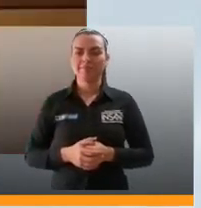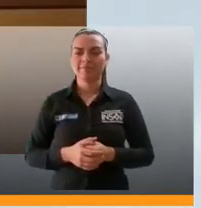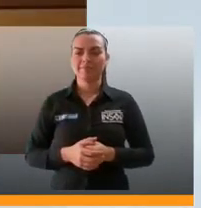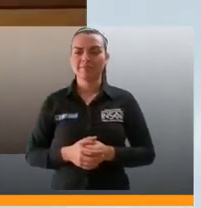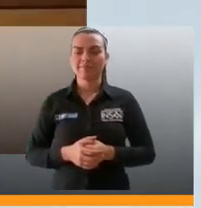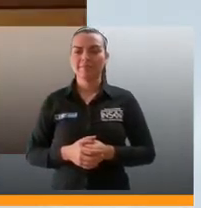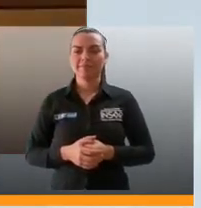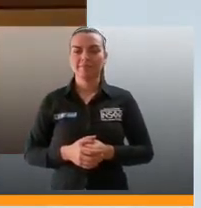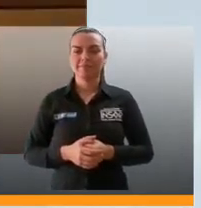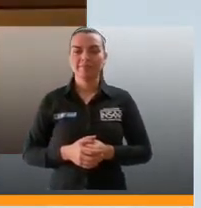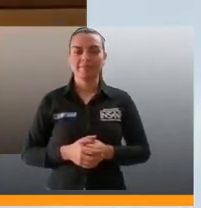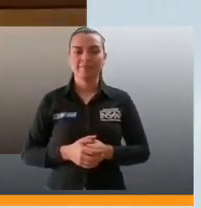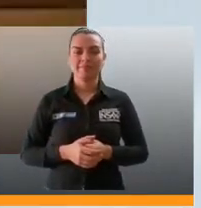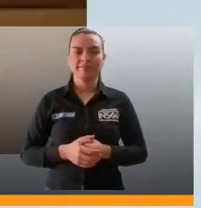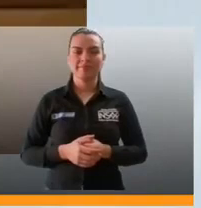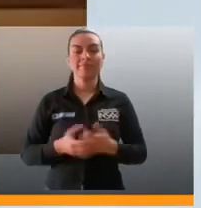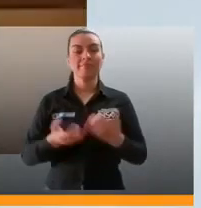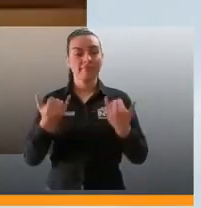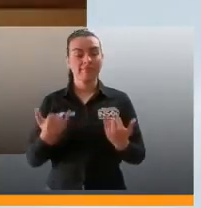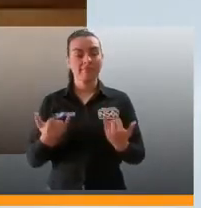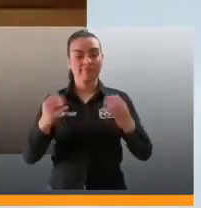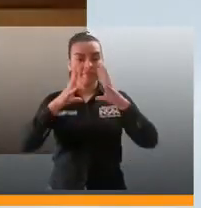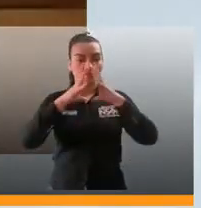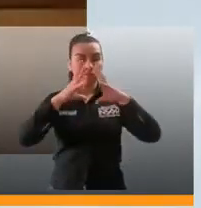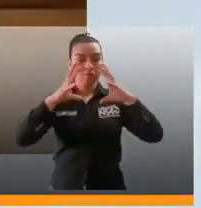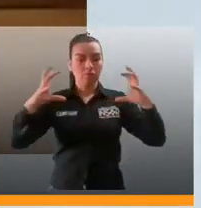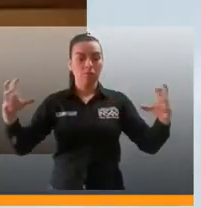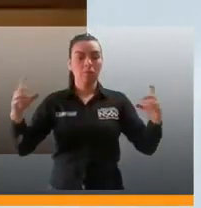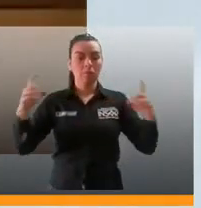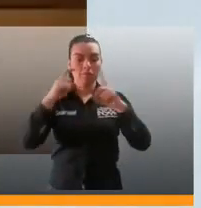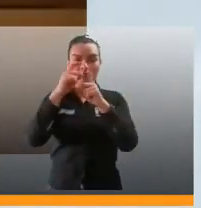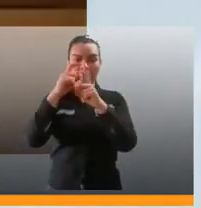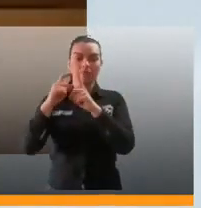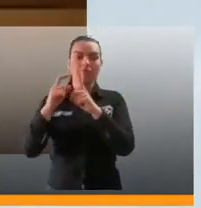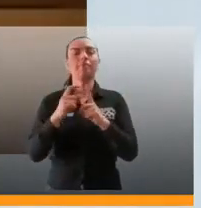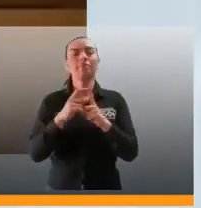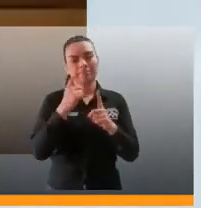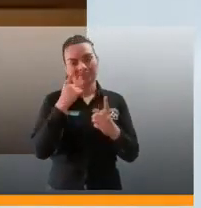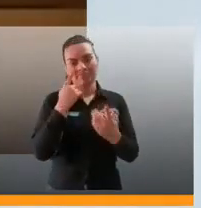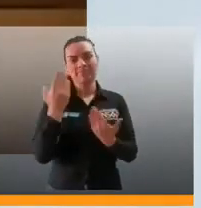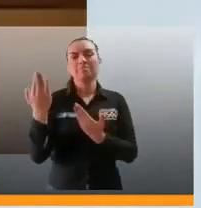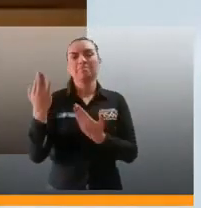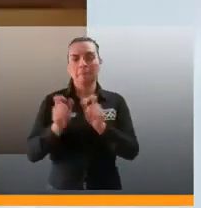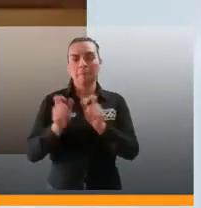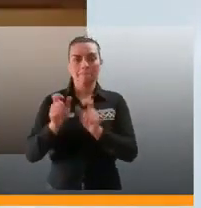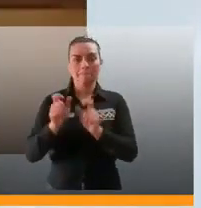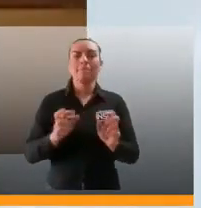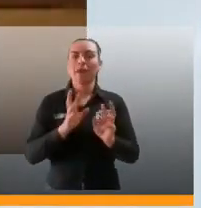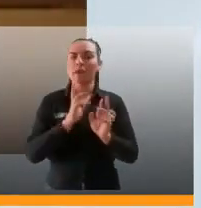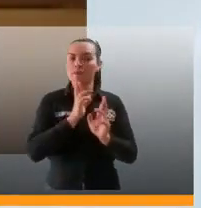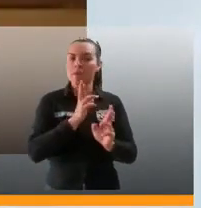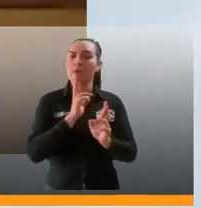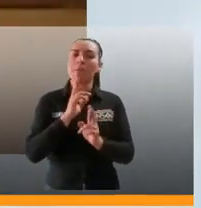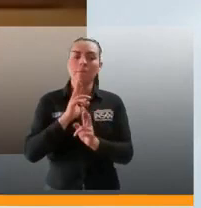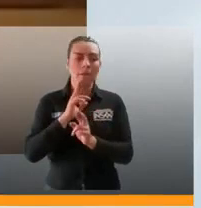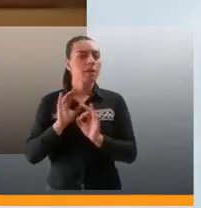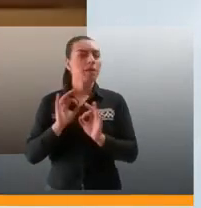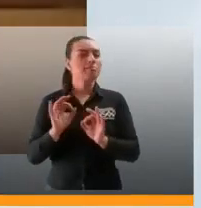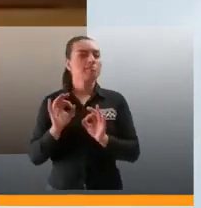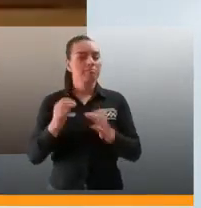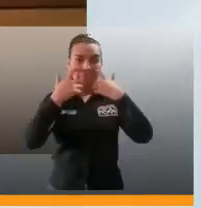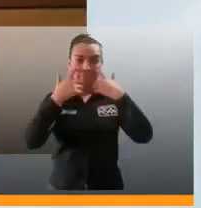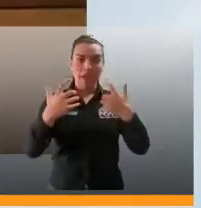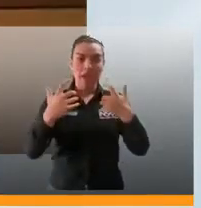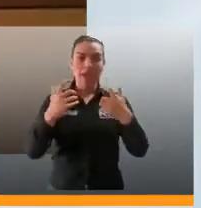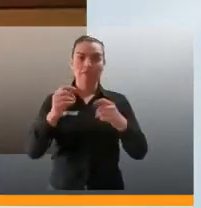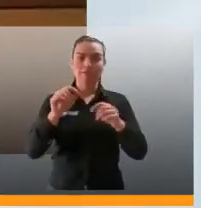En nuestro 9 palabras vemos que la gente participó bastante, algunas palabras que resaltan, eso